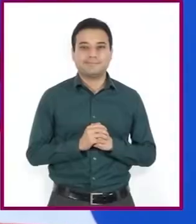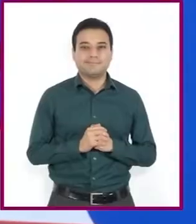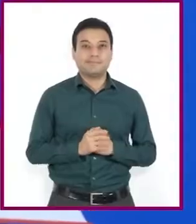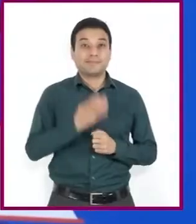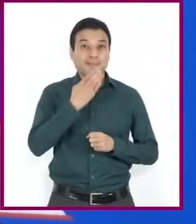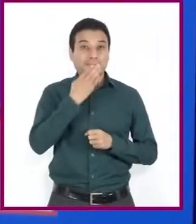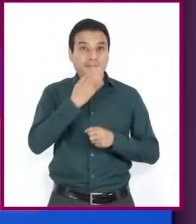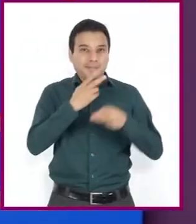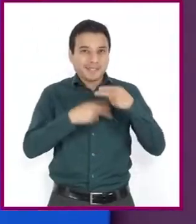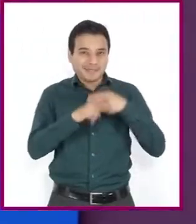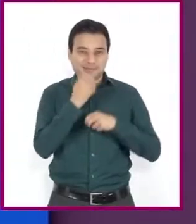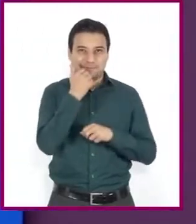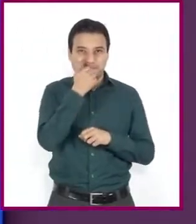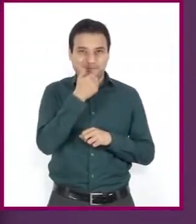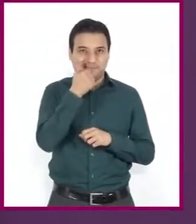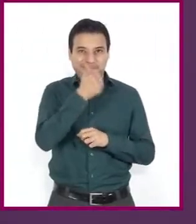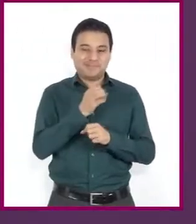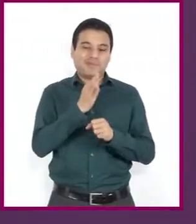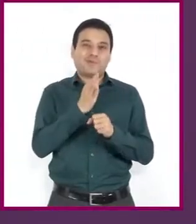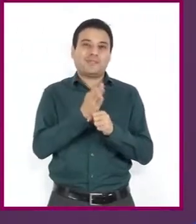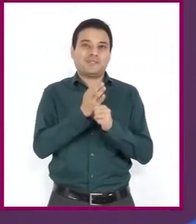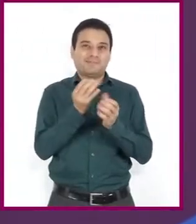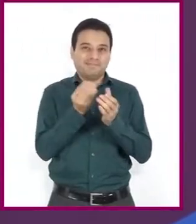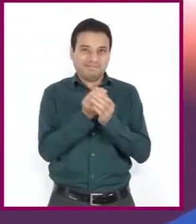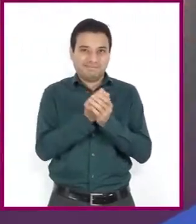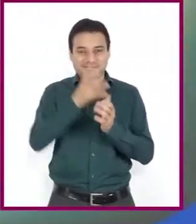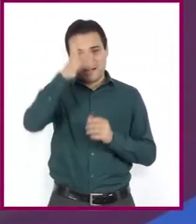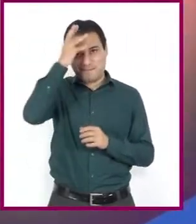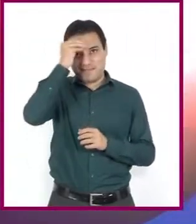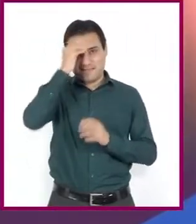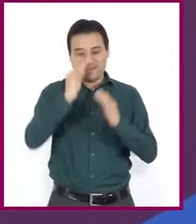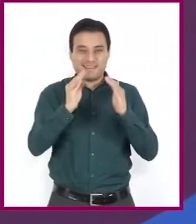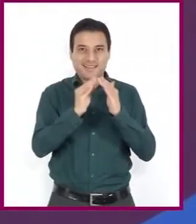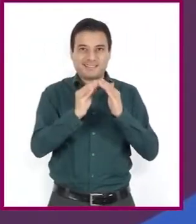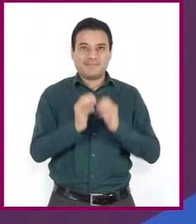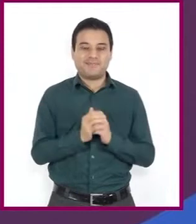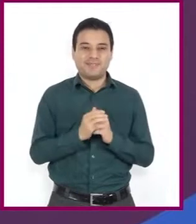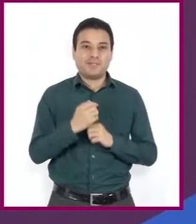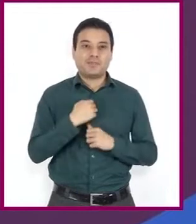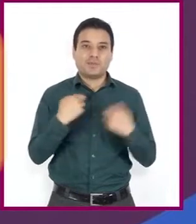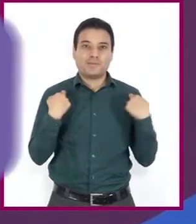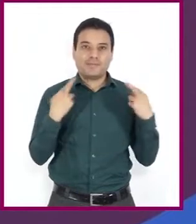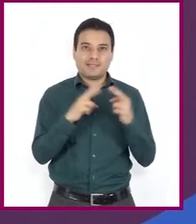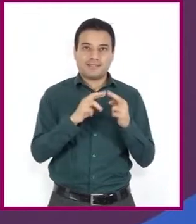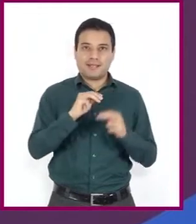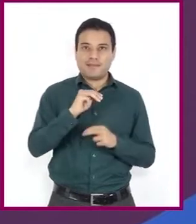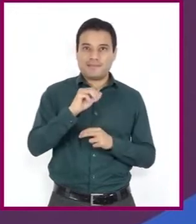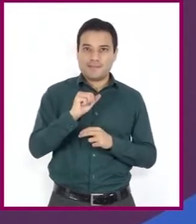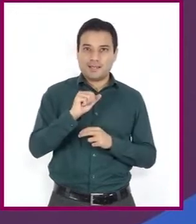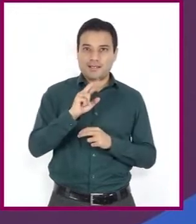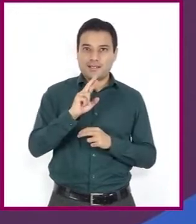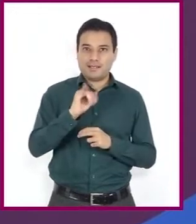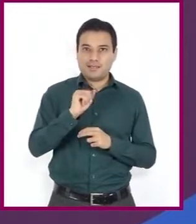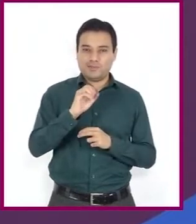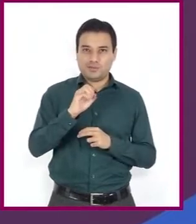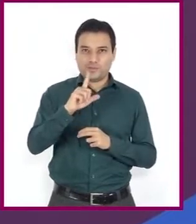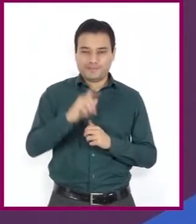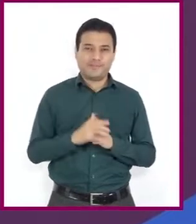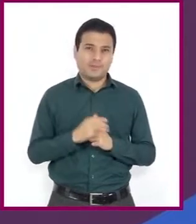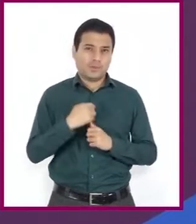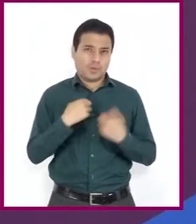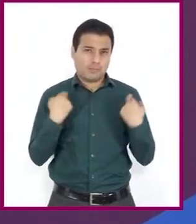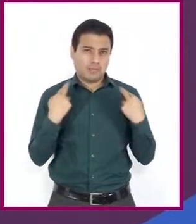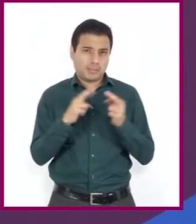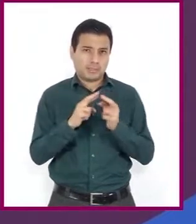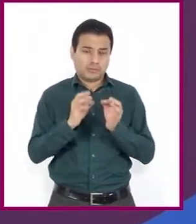Bienvenidos y bienvenidas a esta emisión de la estrategia Aprende en Casa. Yo soy la maestra Marisol Salgado Mendoza, soy profesora